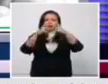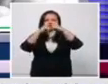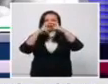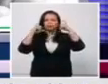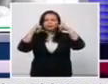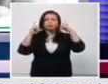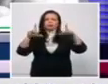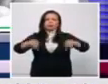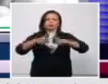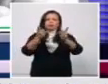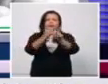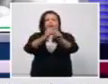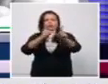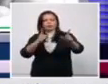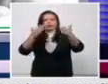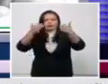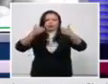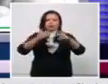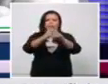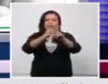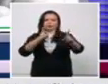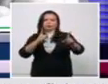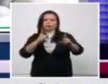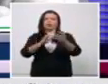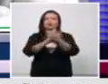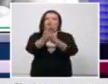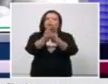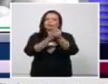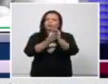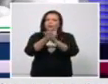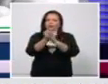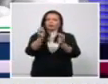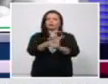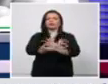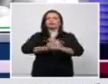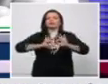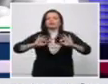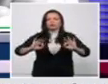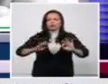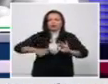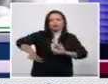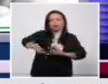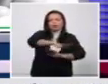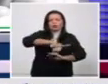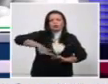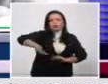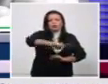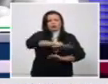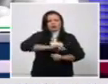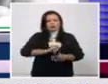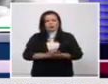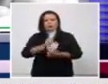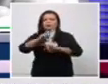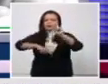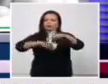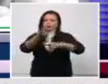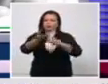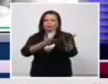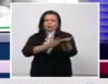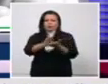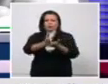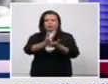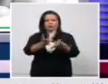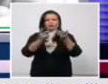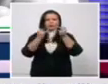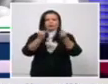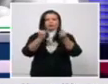distanciamiento físico y la desinfección constante de manos y superficies. Lo esperamos, por supuesto, mañana para seguir conociendo